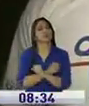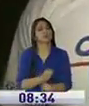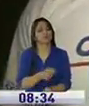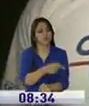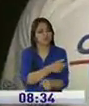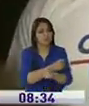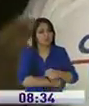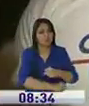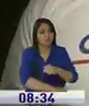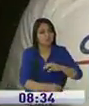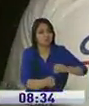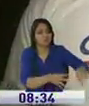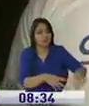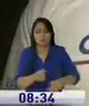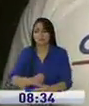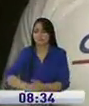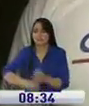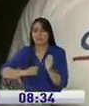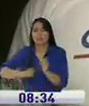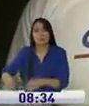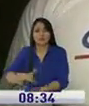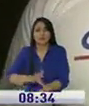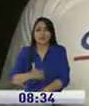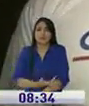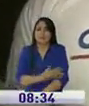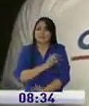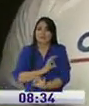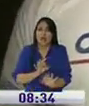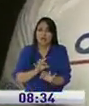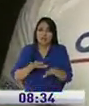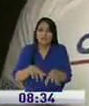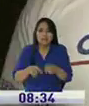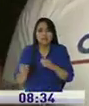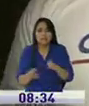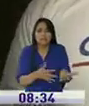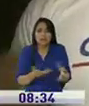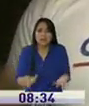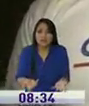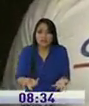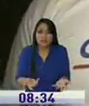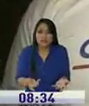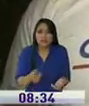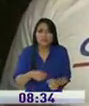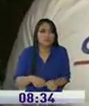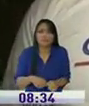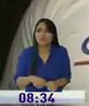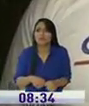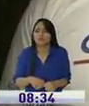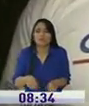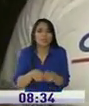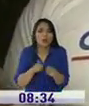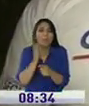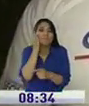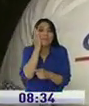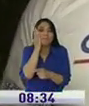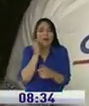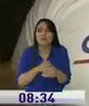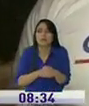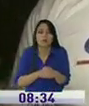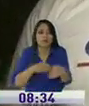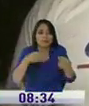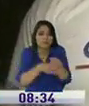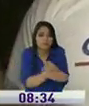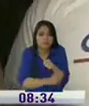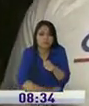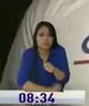estos de insensibilidad, donde los perritos abandonados tienen que, por instinto maternal, ingresar a estas